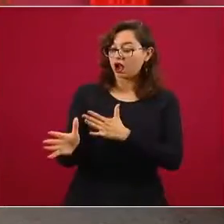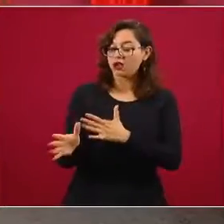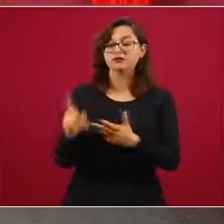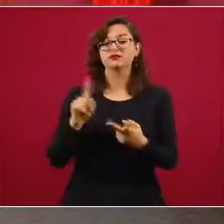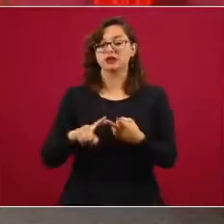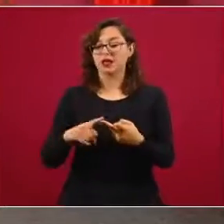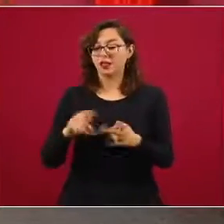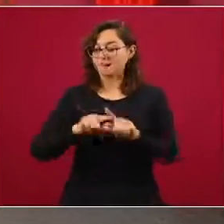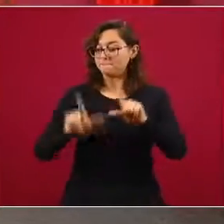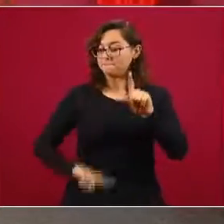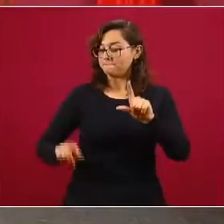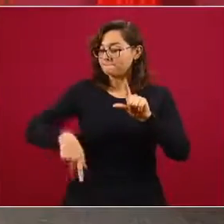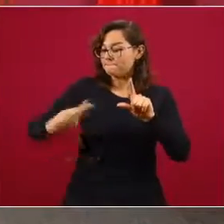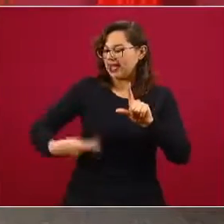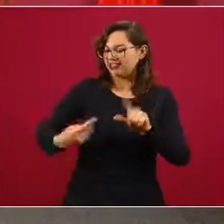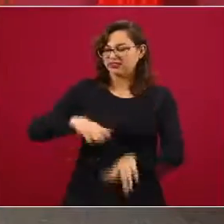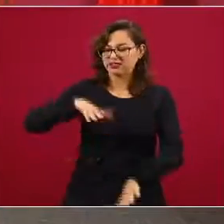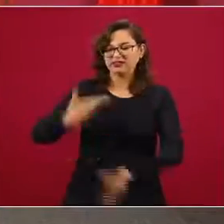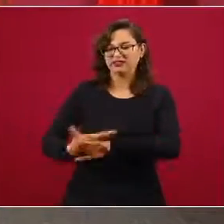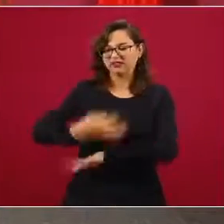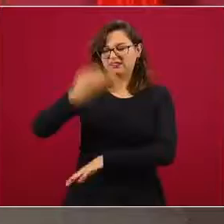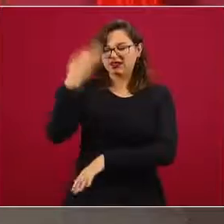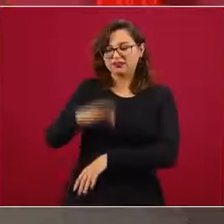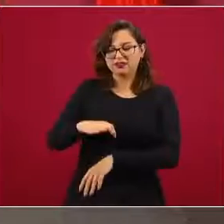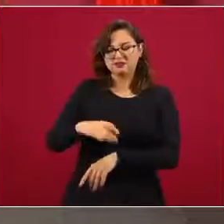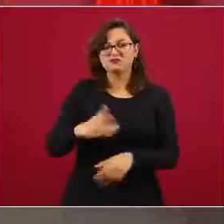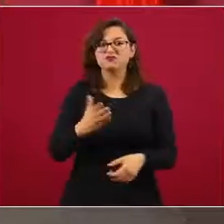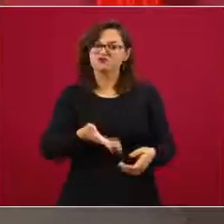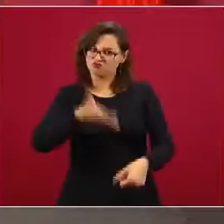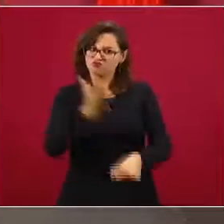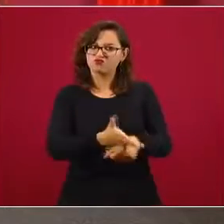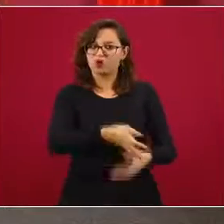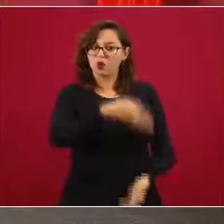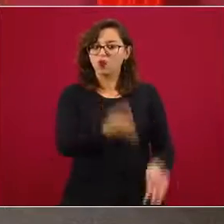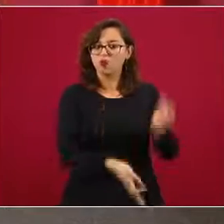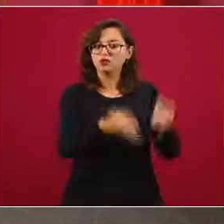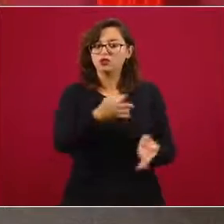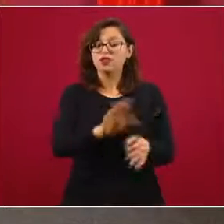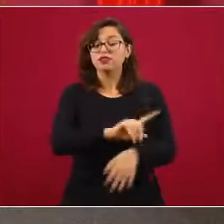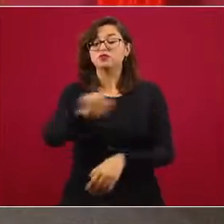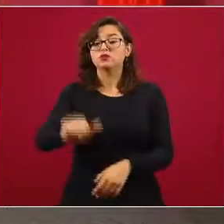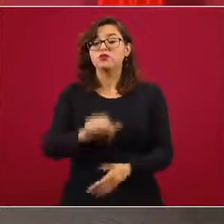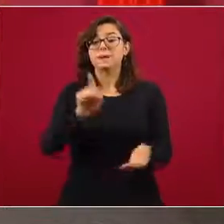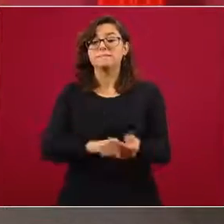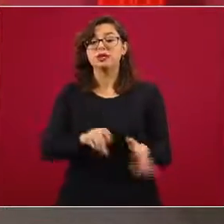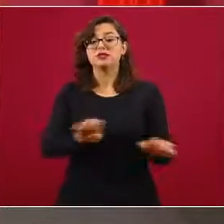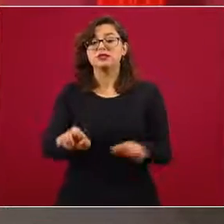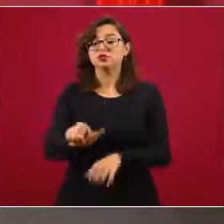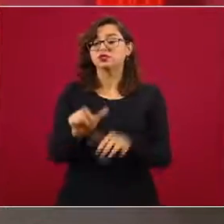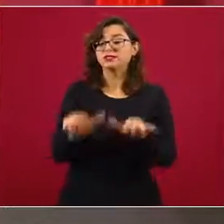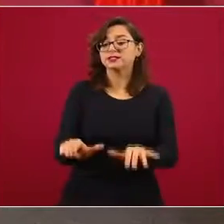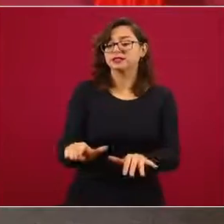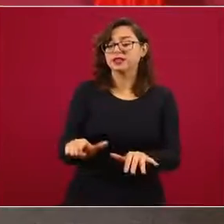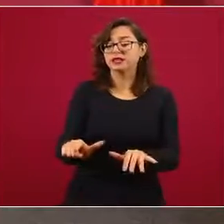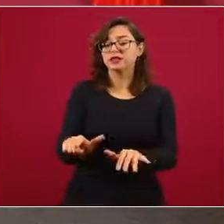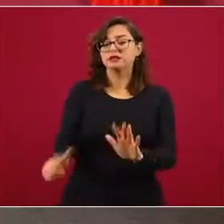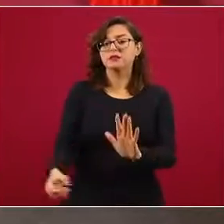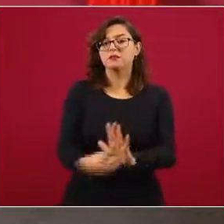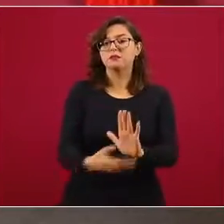por traición a la patria, le quitan fraude electoral y le dejan nada más traición a la